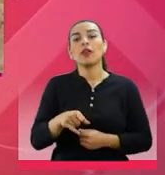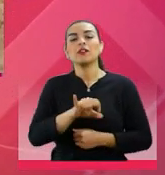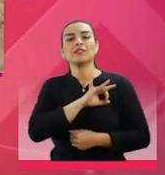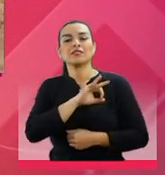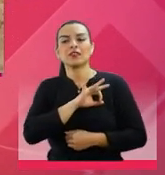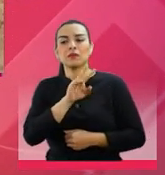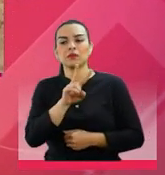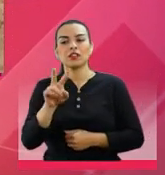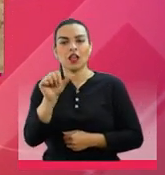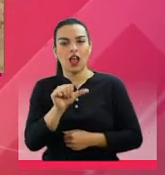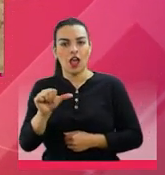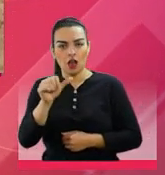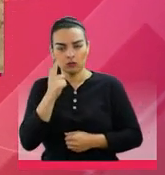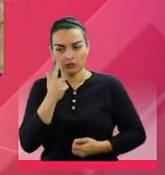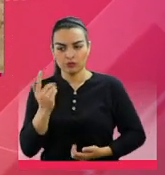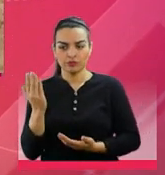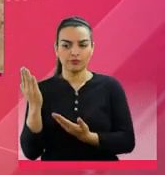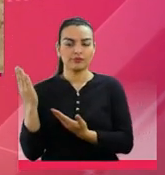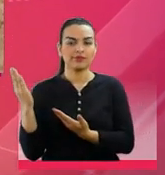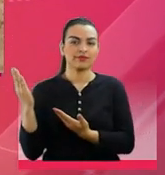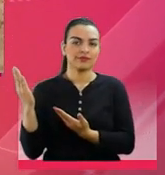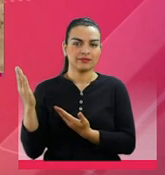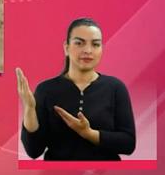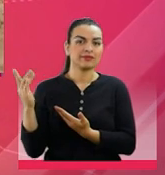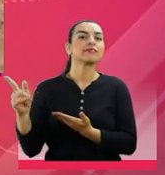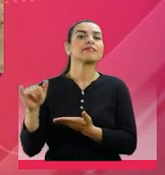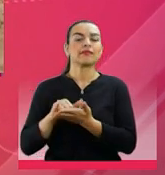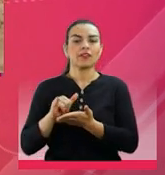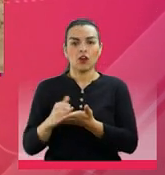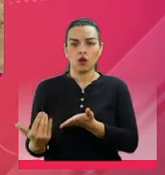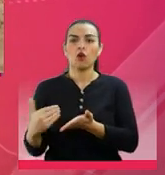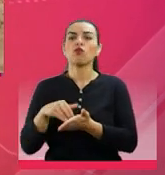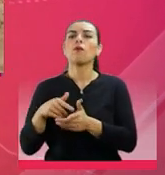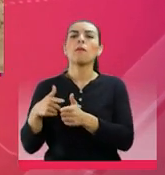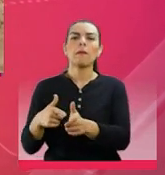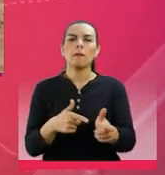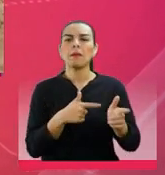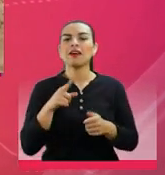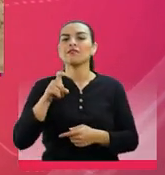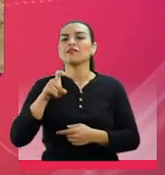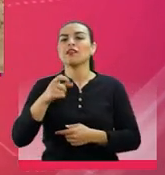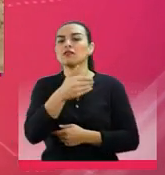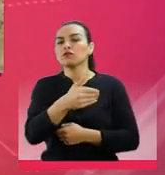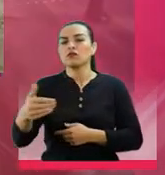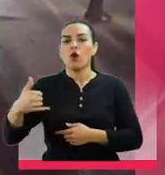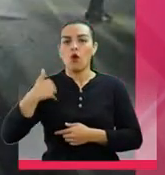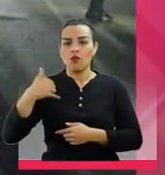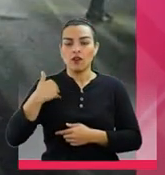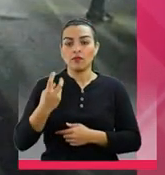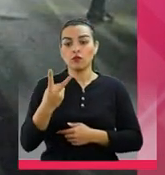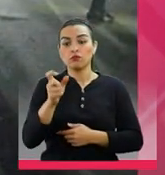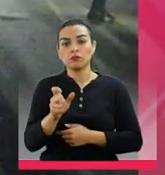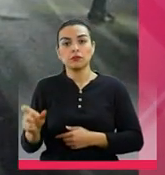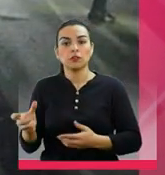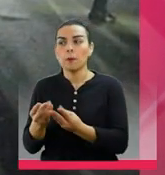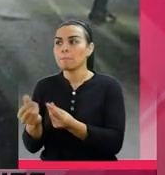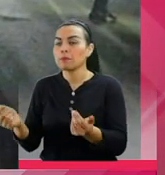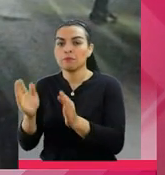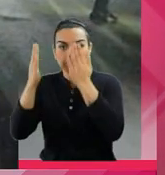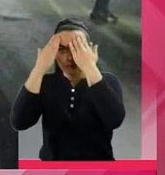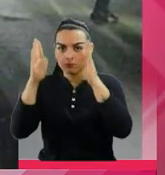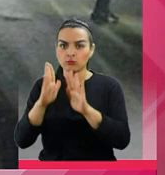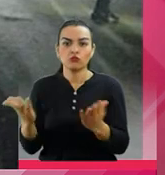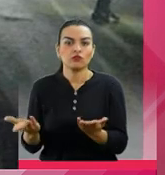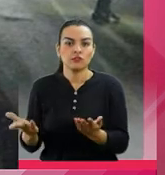zona rural del municipio de Tumaco, Nariño, fueron asesinados 6 jóvenes y 2 están desaparecidos. Asimismo, este domingo una patrulla